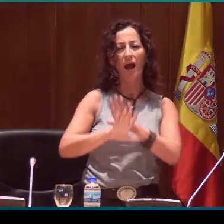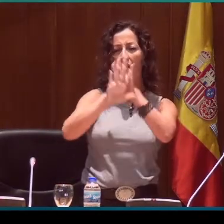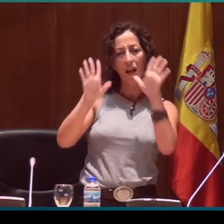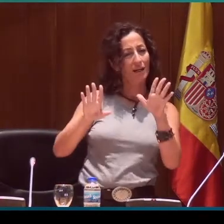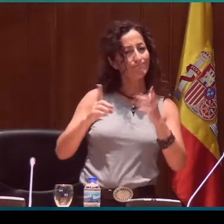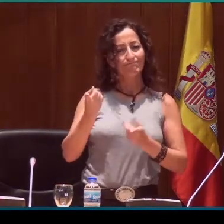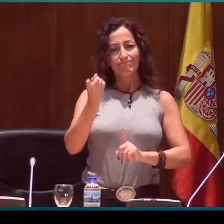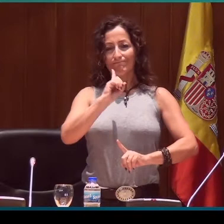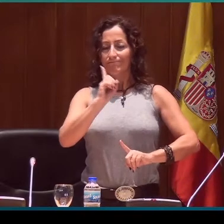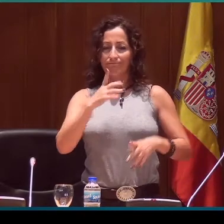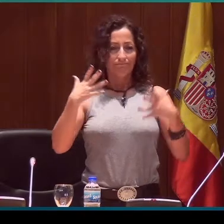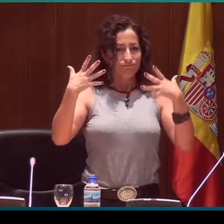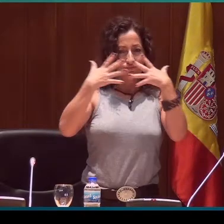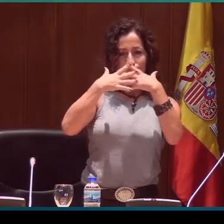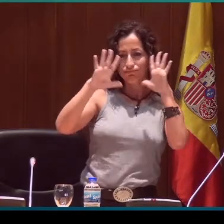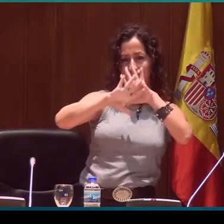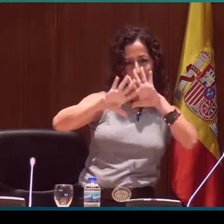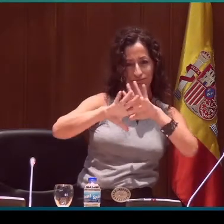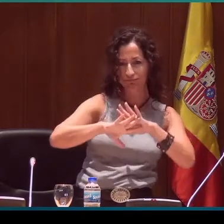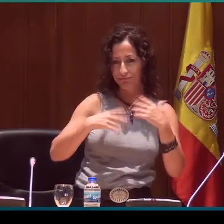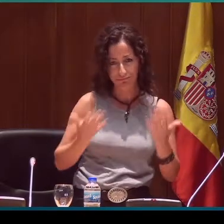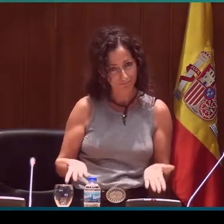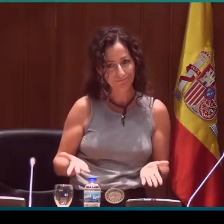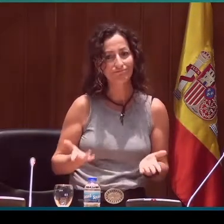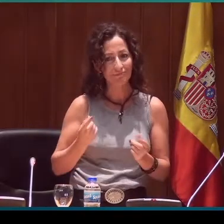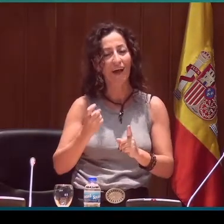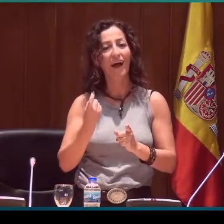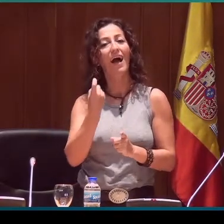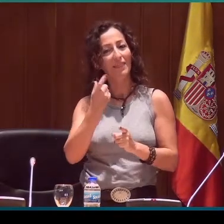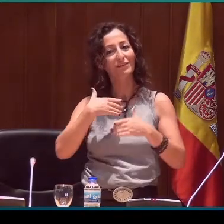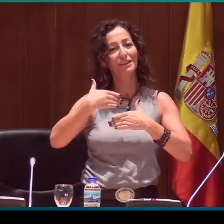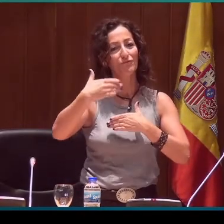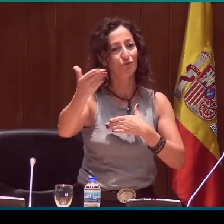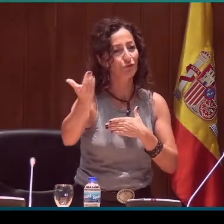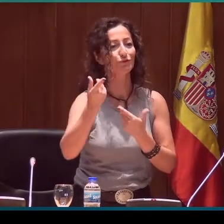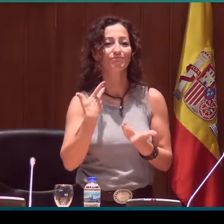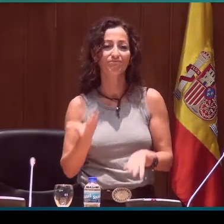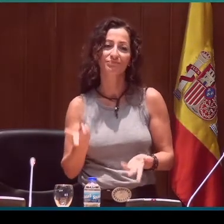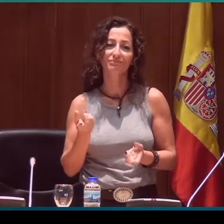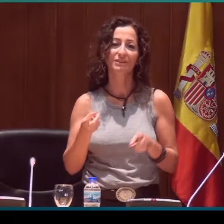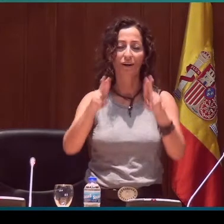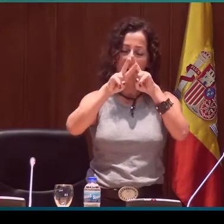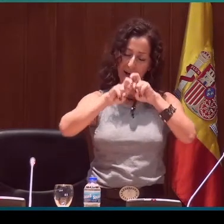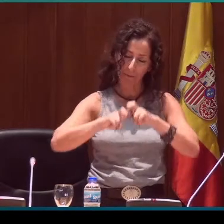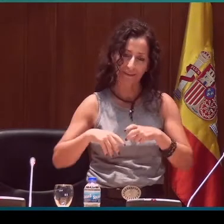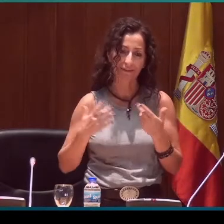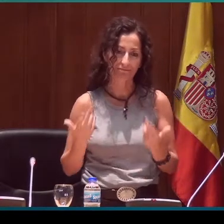los datos no están claros. No tenemos muchas dudas. En un futuro,